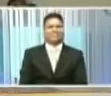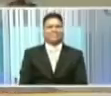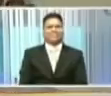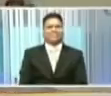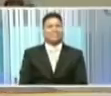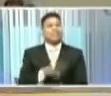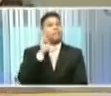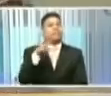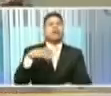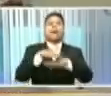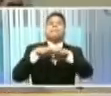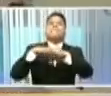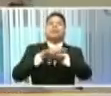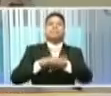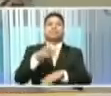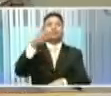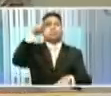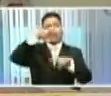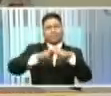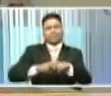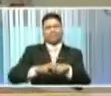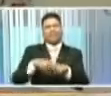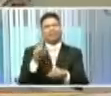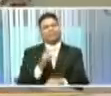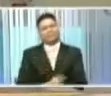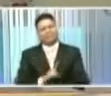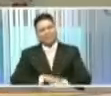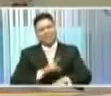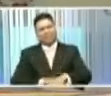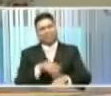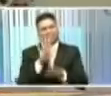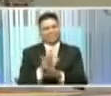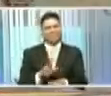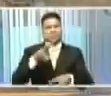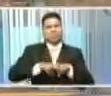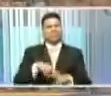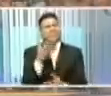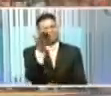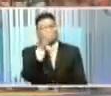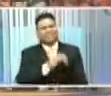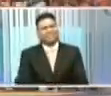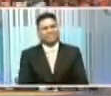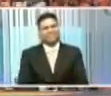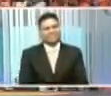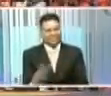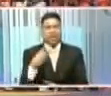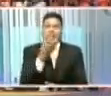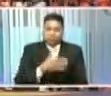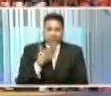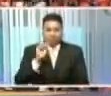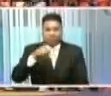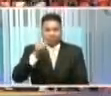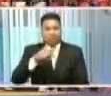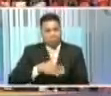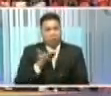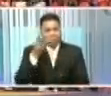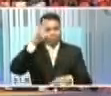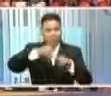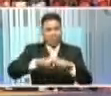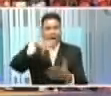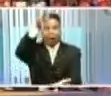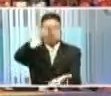Mira, con el permiso de ustedes me voy a sentar un rato aquí en el conversatorio. ¿Qué les parece? ¿Sí va?